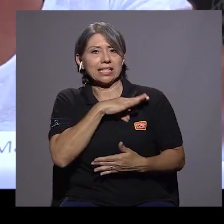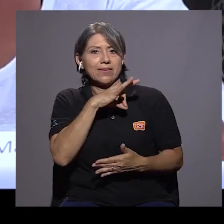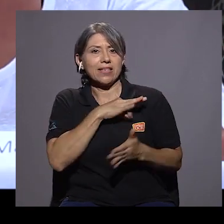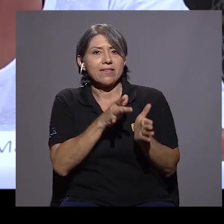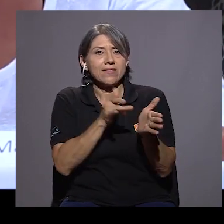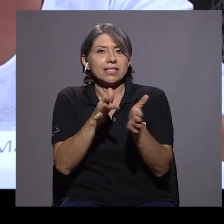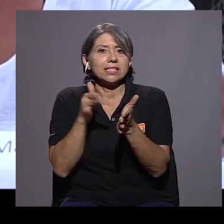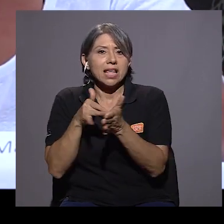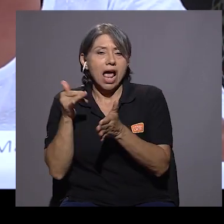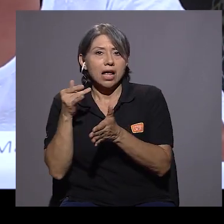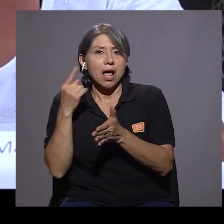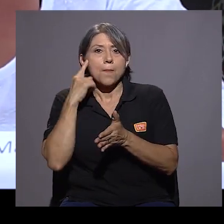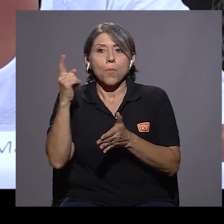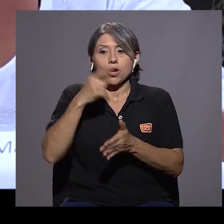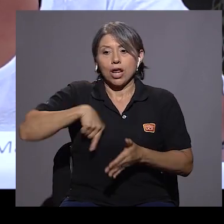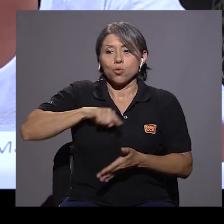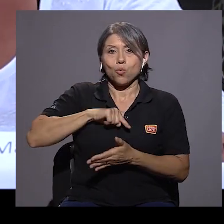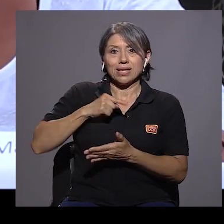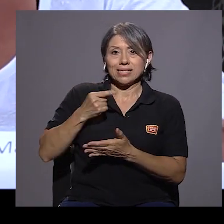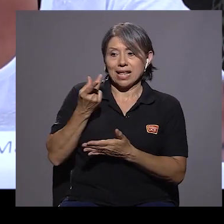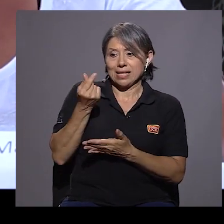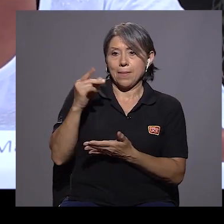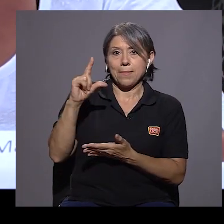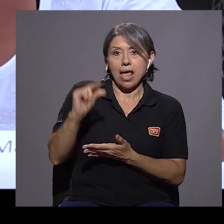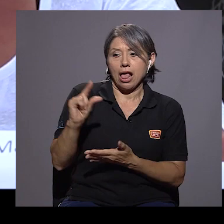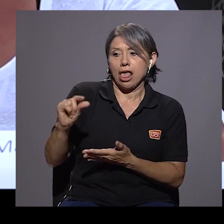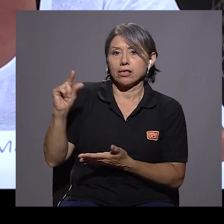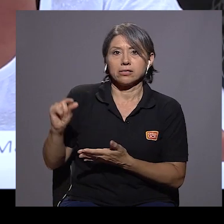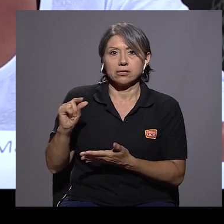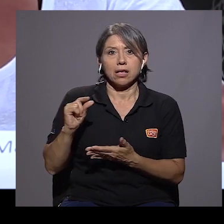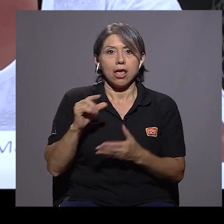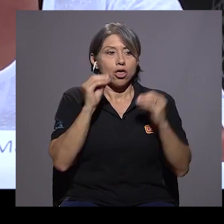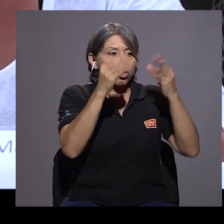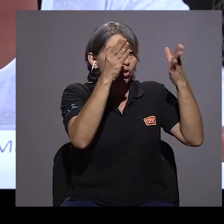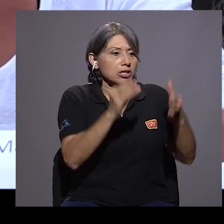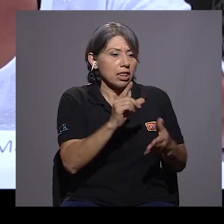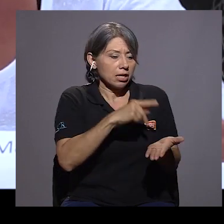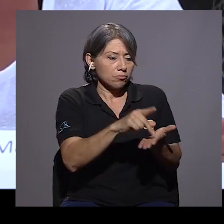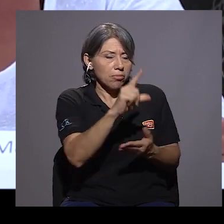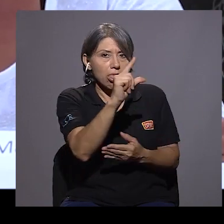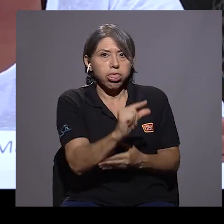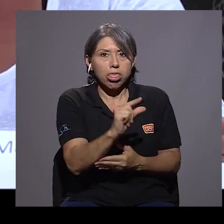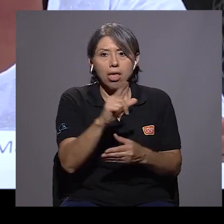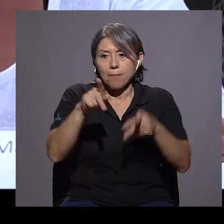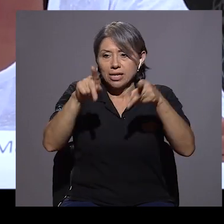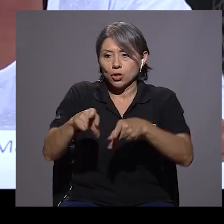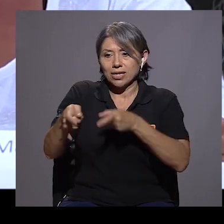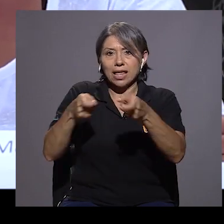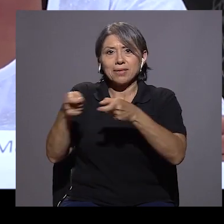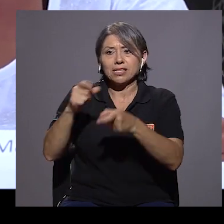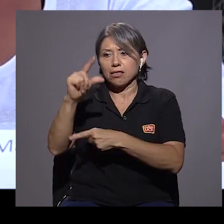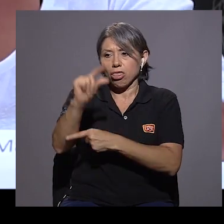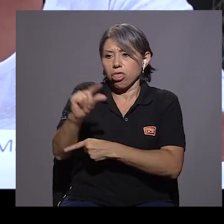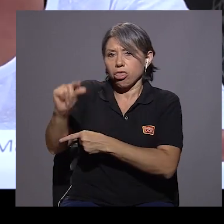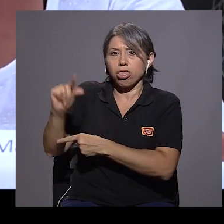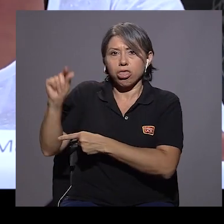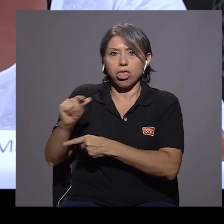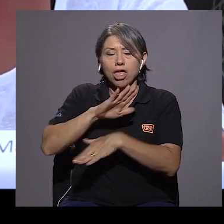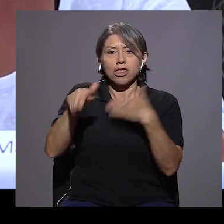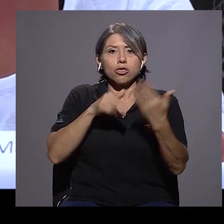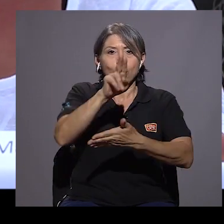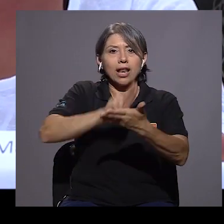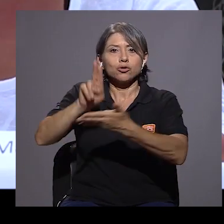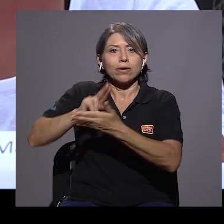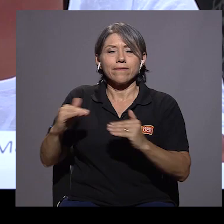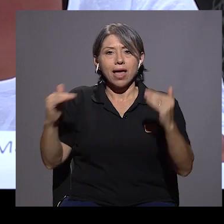que se benefician de la precarización de nuestras becas y de la precarización laboral de nuestros docentes y el personal administrativo de esta universidad y de todas